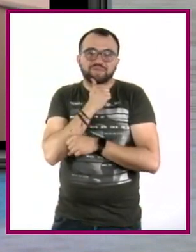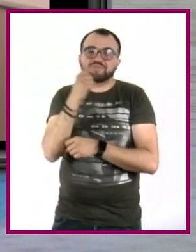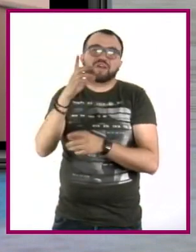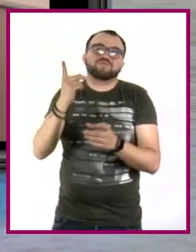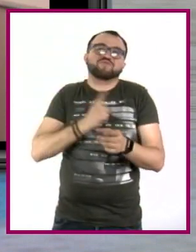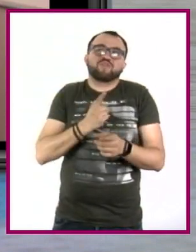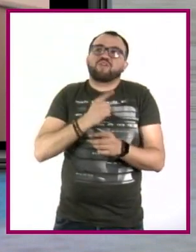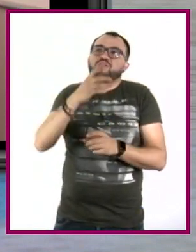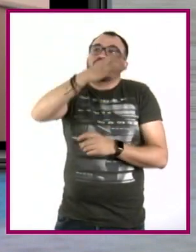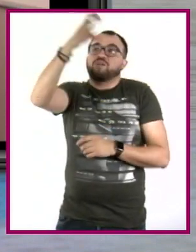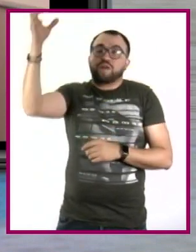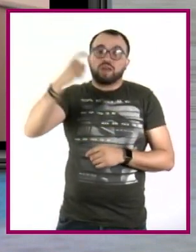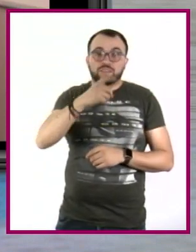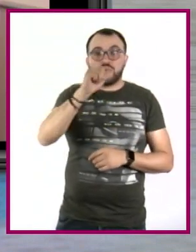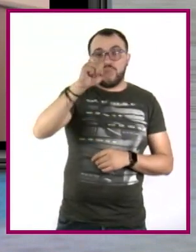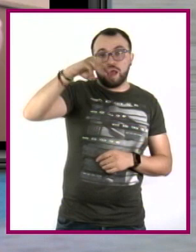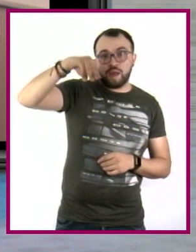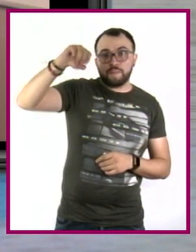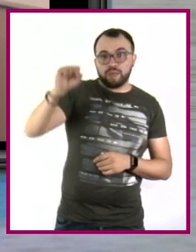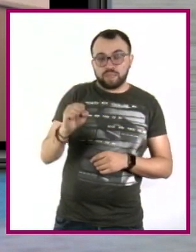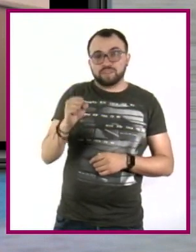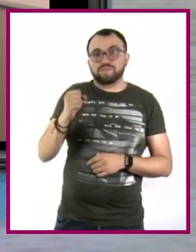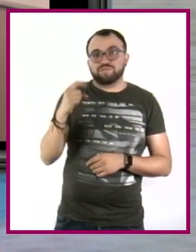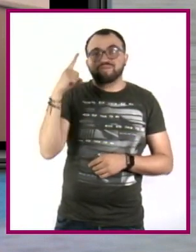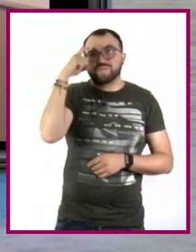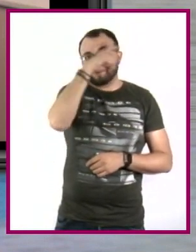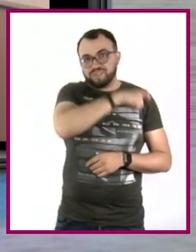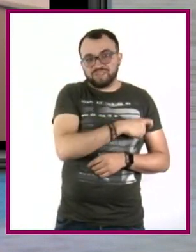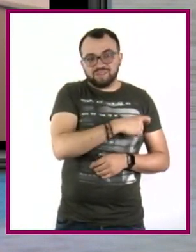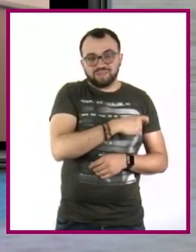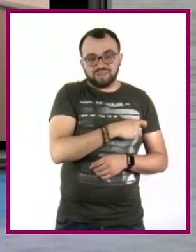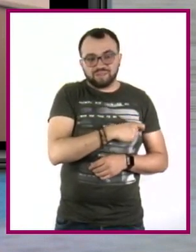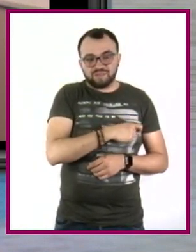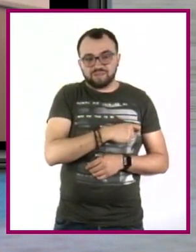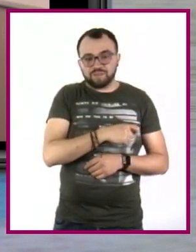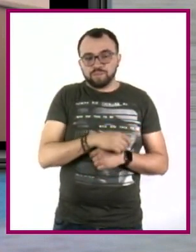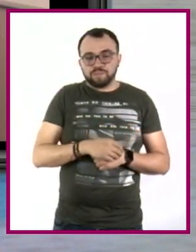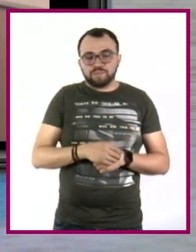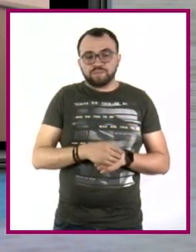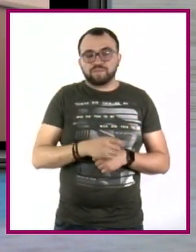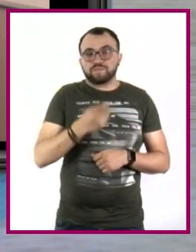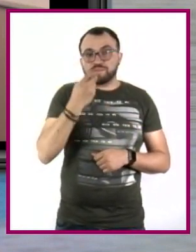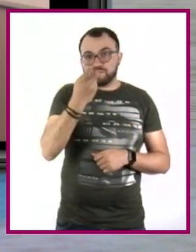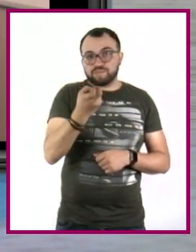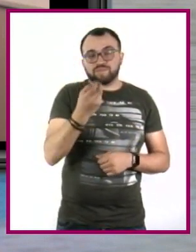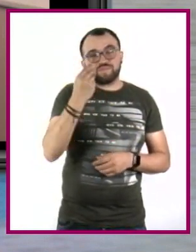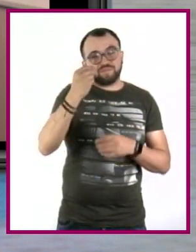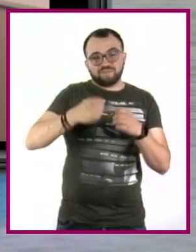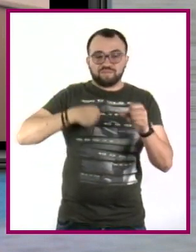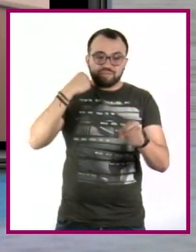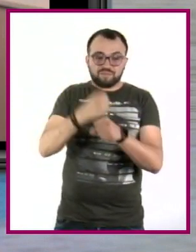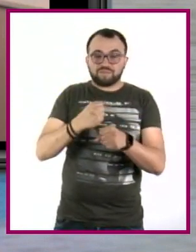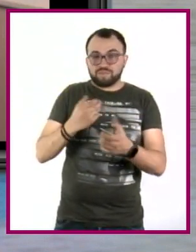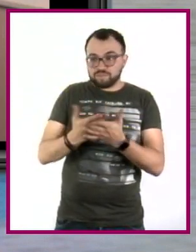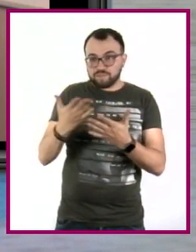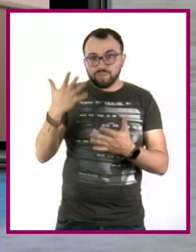la AMS, que es un aparato muy complejo, ¿sí?, y que iba a estar, que va a estar muchos años, ya lleva 10, y va a estar hasta,